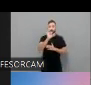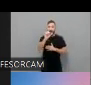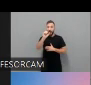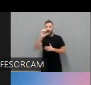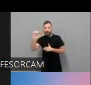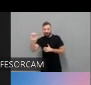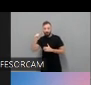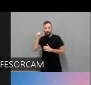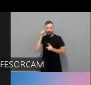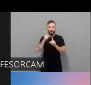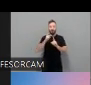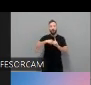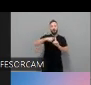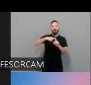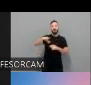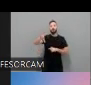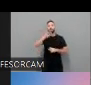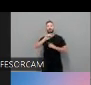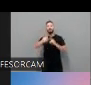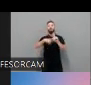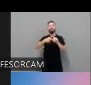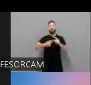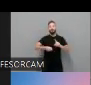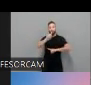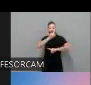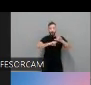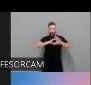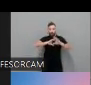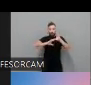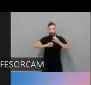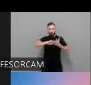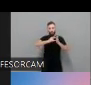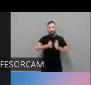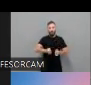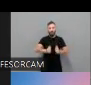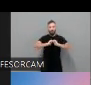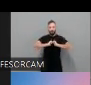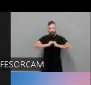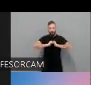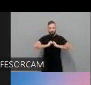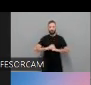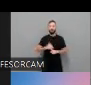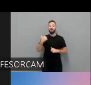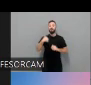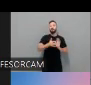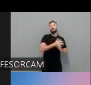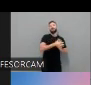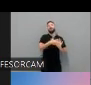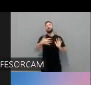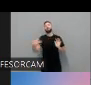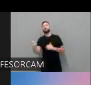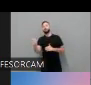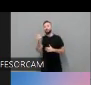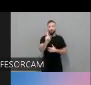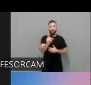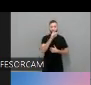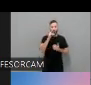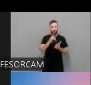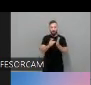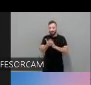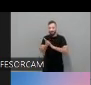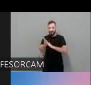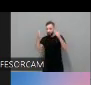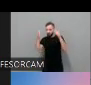expresión y compensar las dificultades de comunicación. No me voy a extender más porque quiero encarar ya la recta final de la